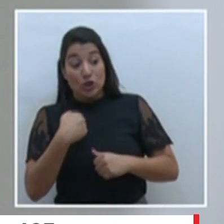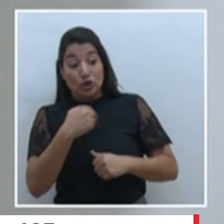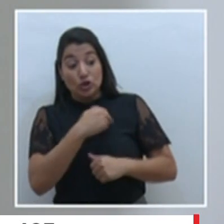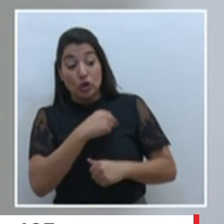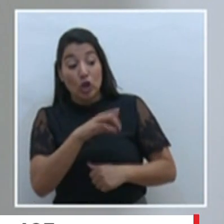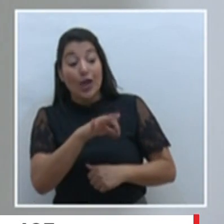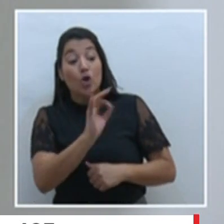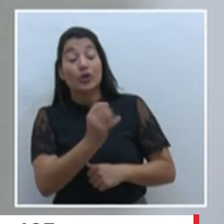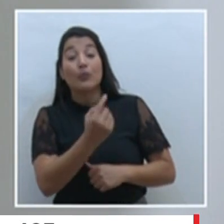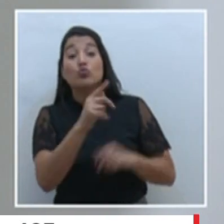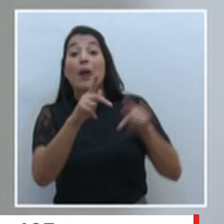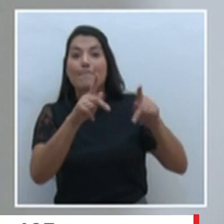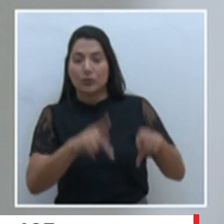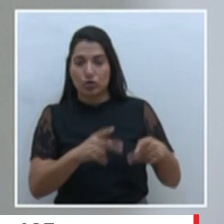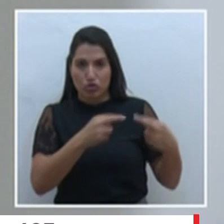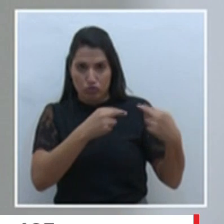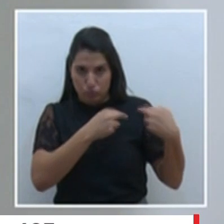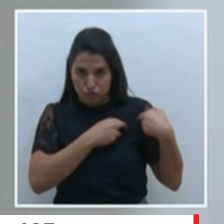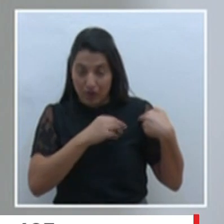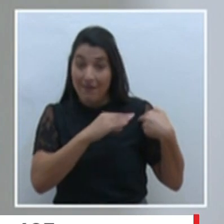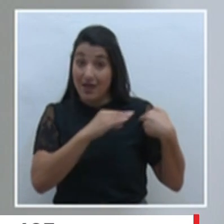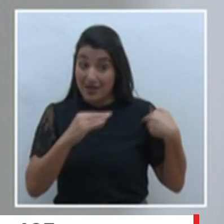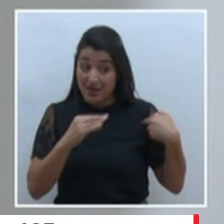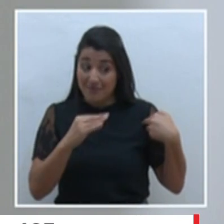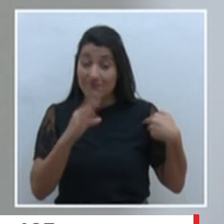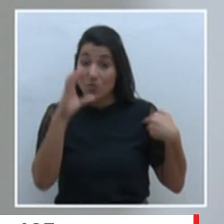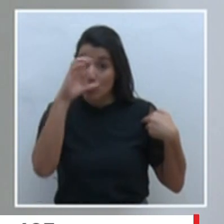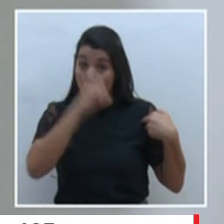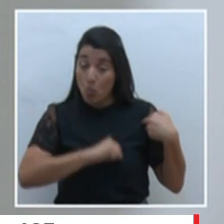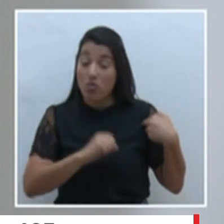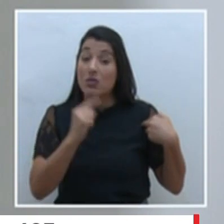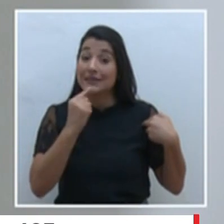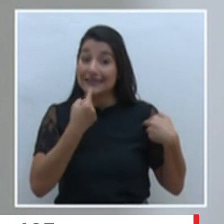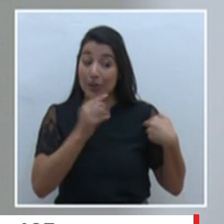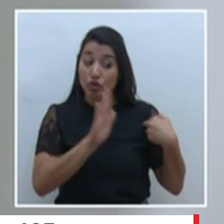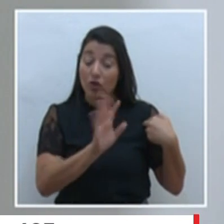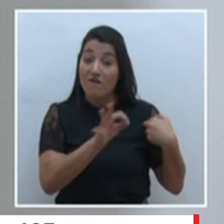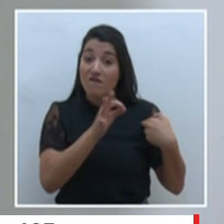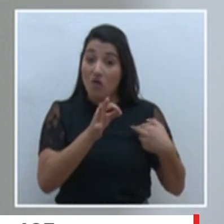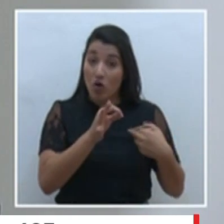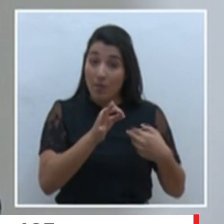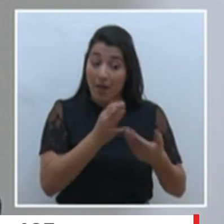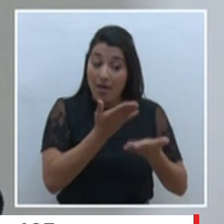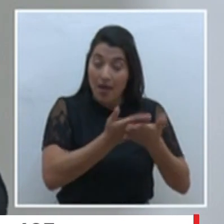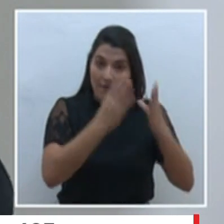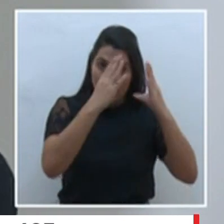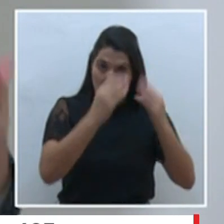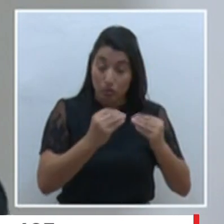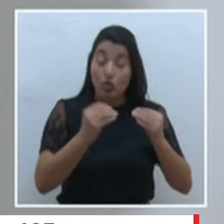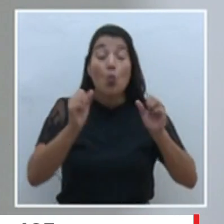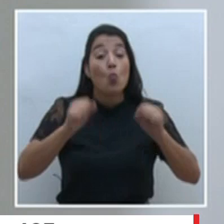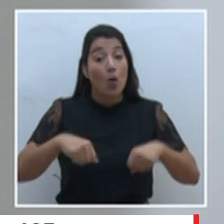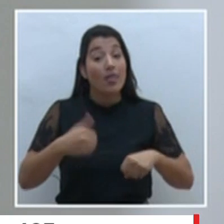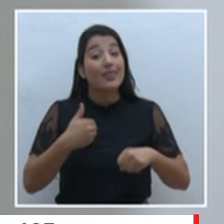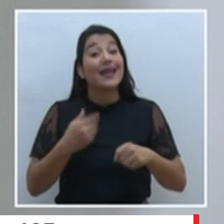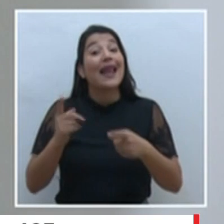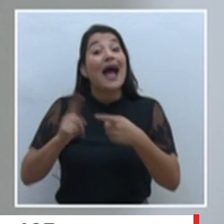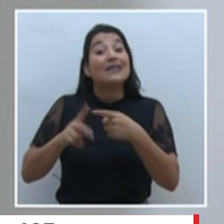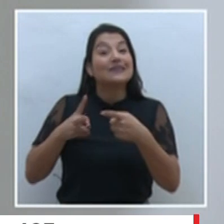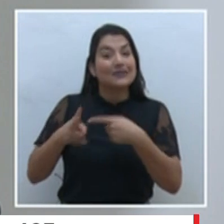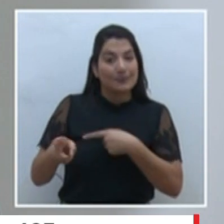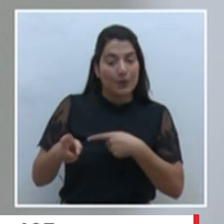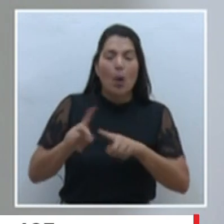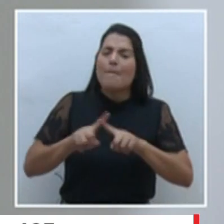la falta es grave, inclusive hasta el despido puede ser a lo que se recurra, siempre